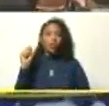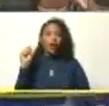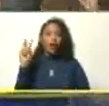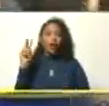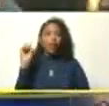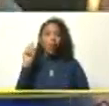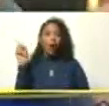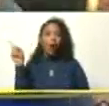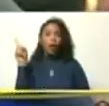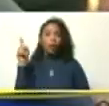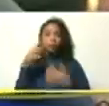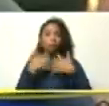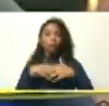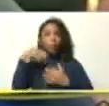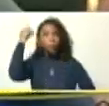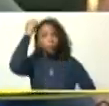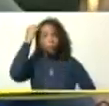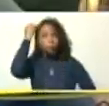con sus reflexiones